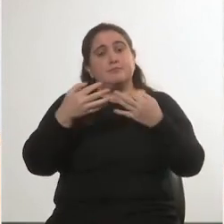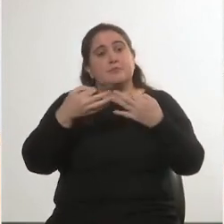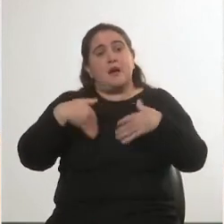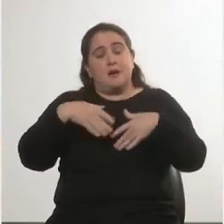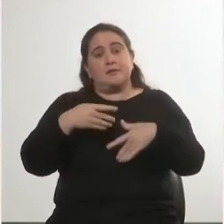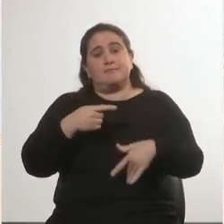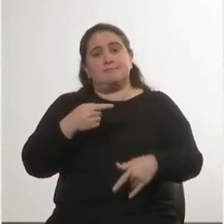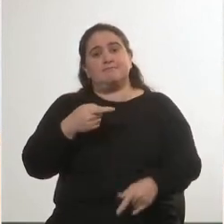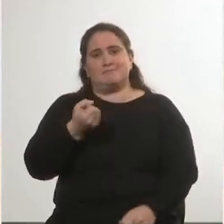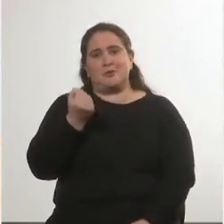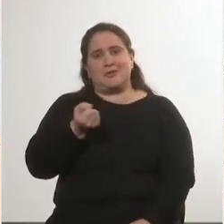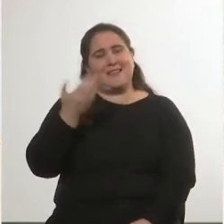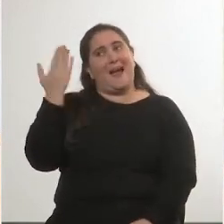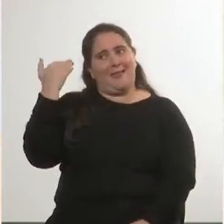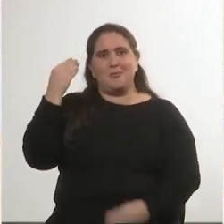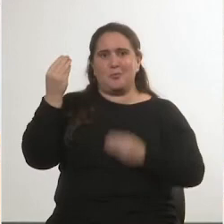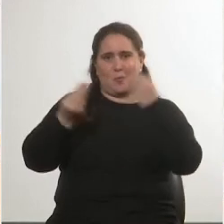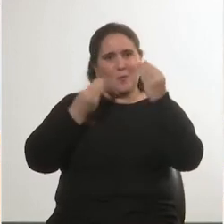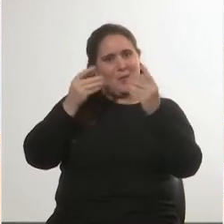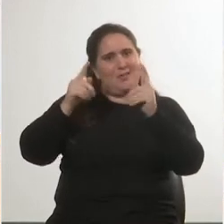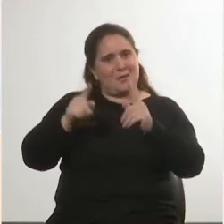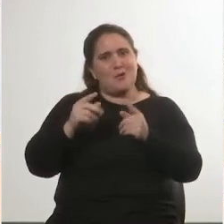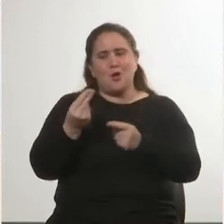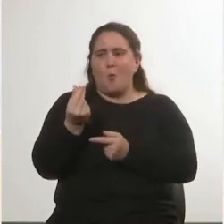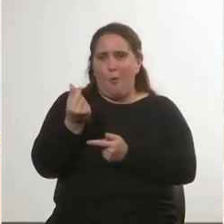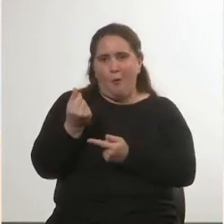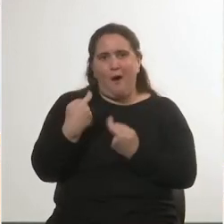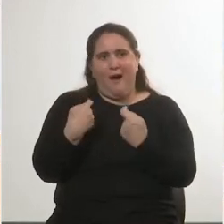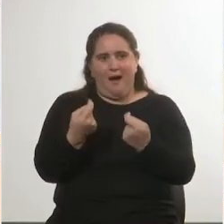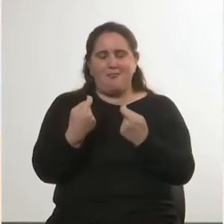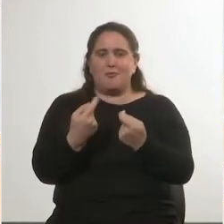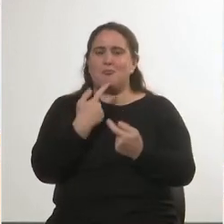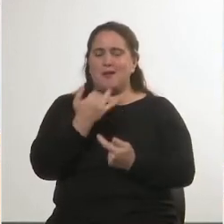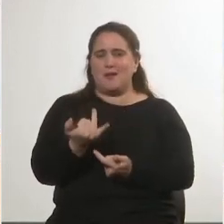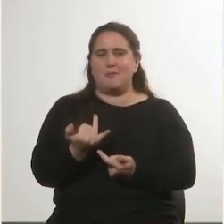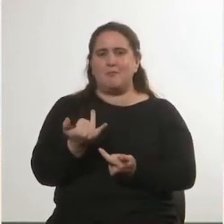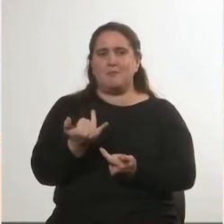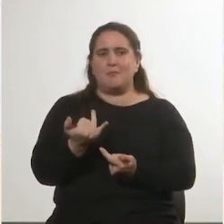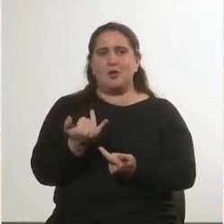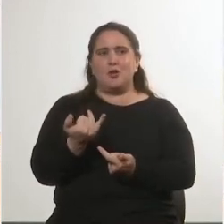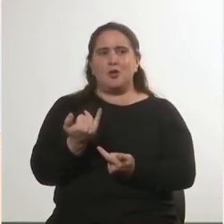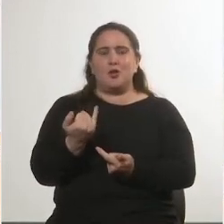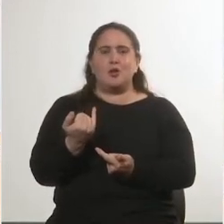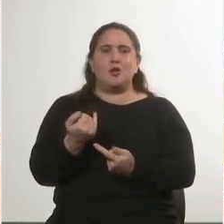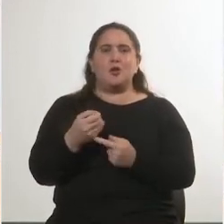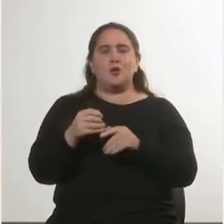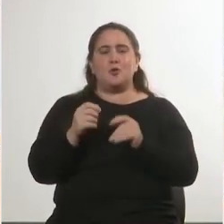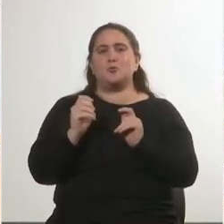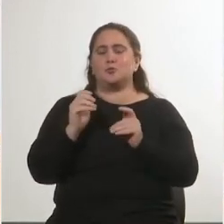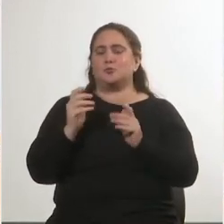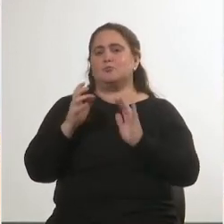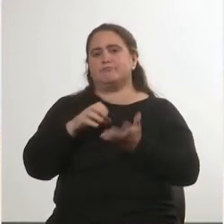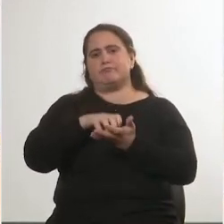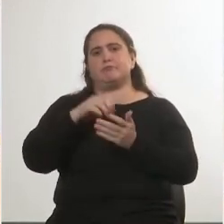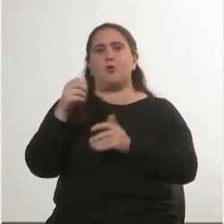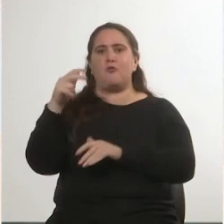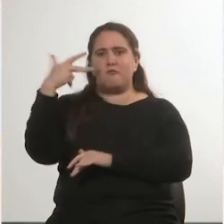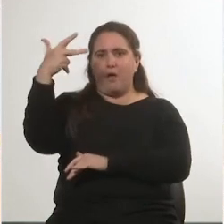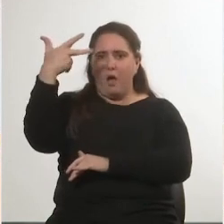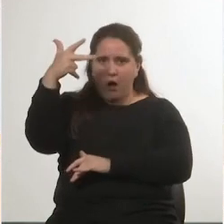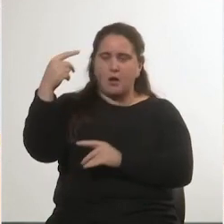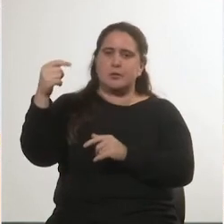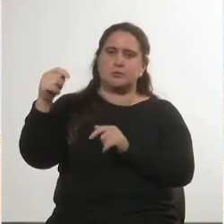bueno que también hubiera habido esa preocupación del costo que generó, por ejemplo, la instalación de los parques eólicos que están